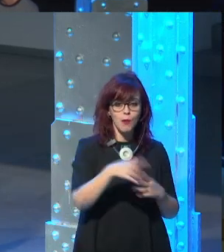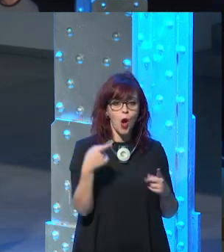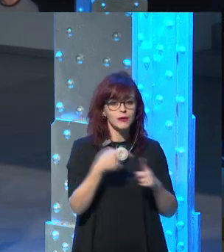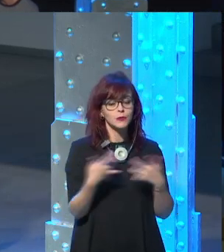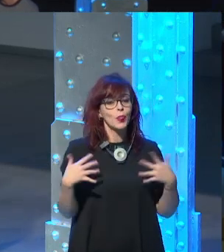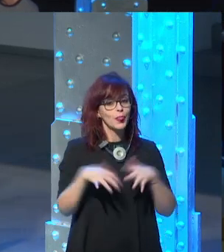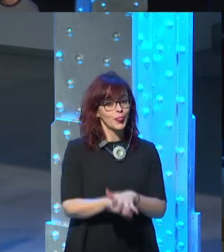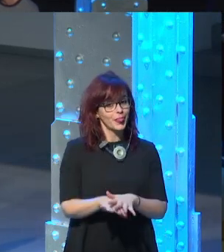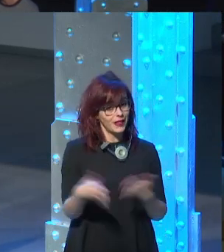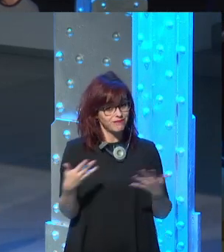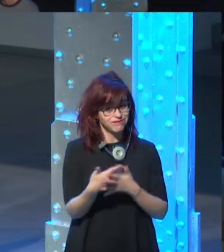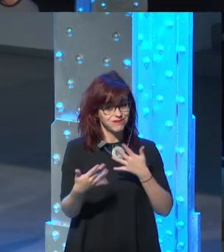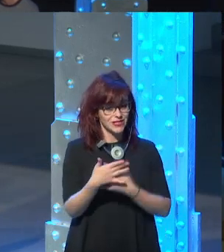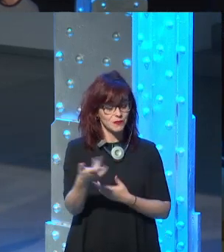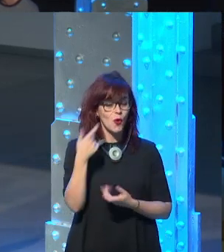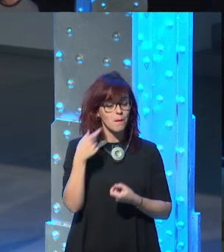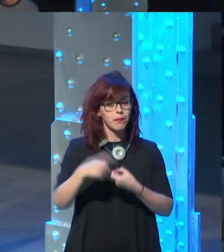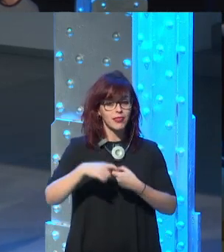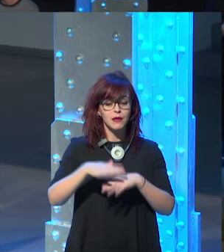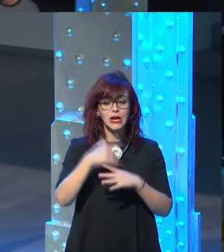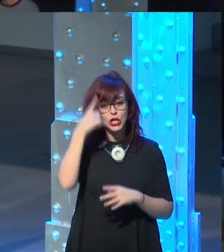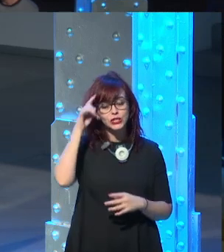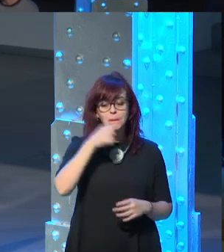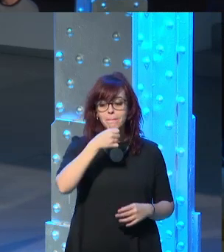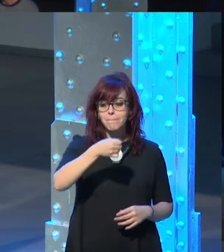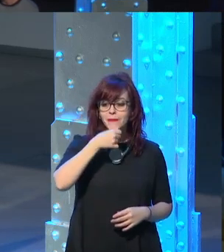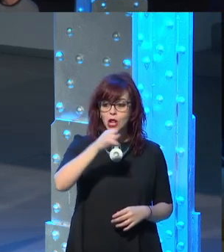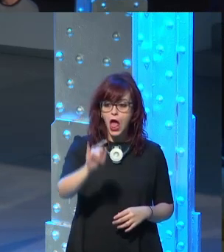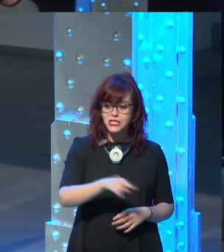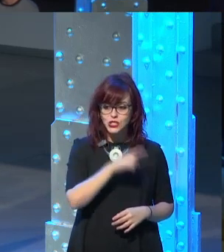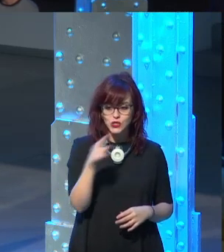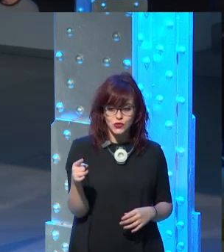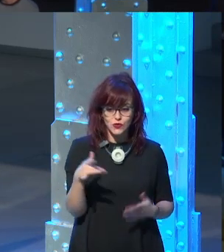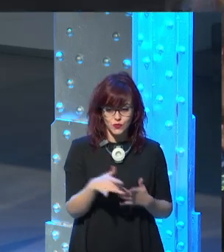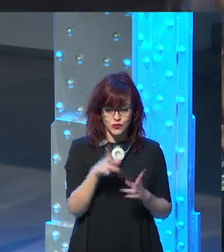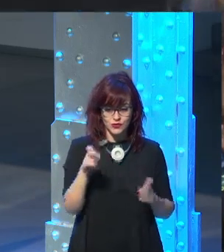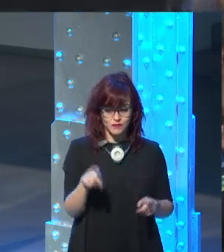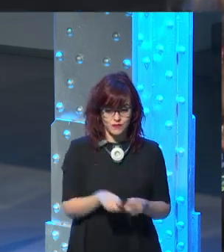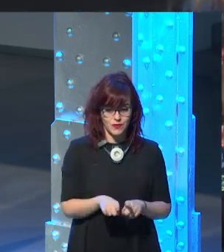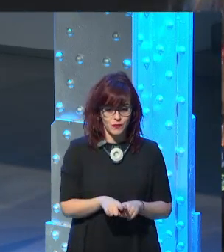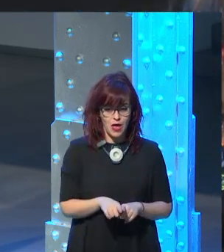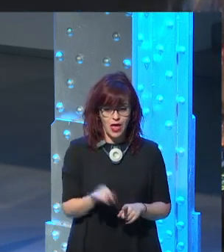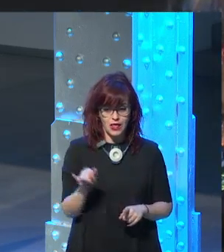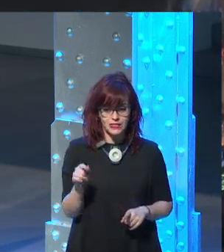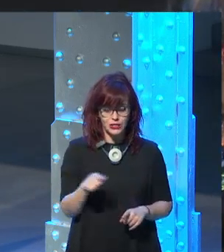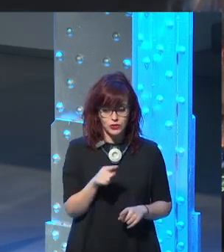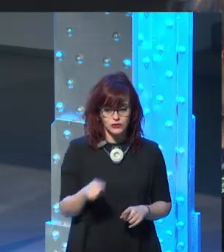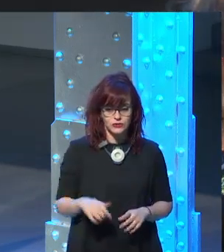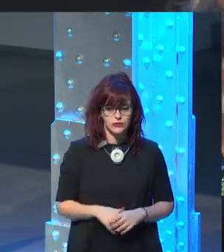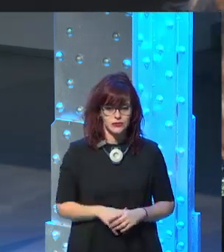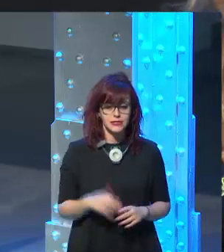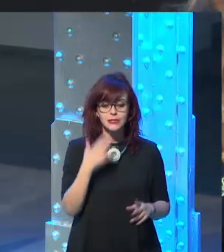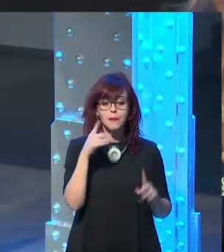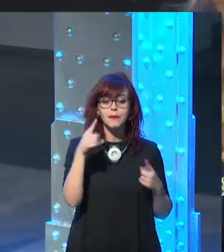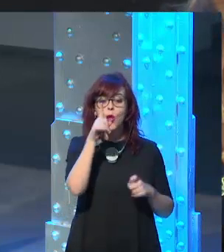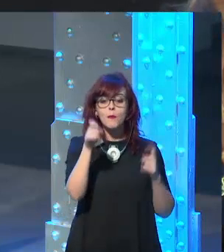más en la conversación. No sé si hay algún micro por aquí, o bueno, primero si